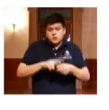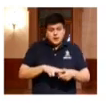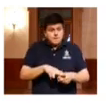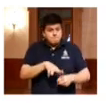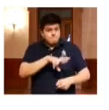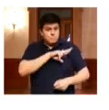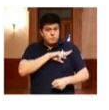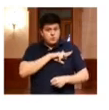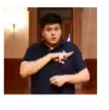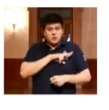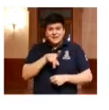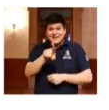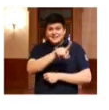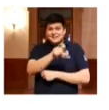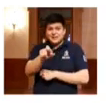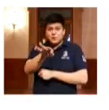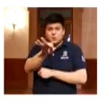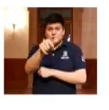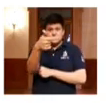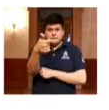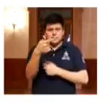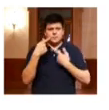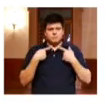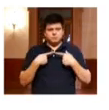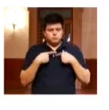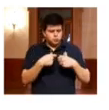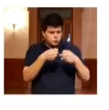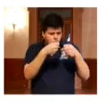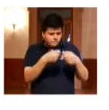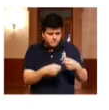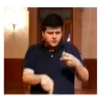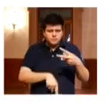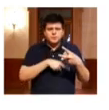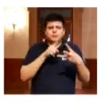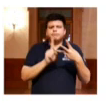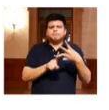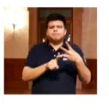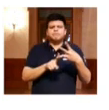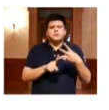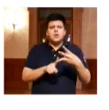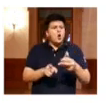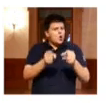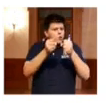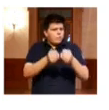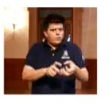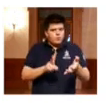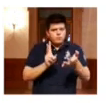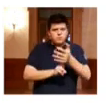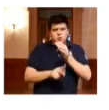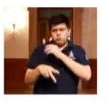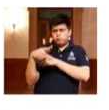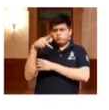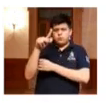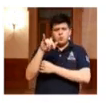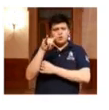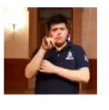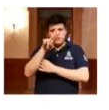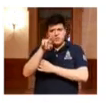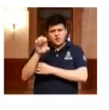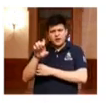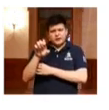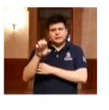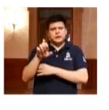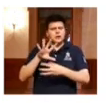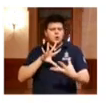privados, 147 casos, y los casos confirmados por el INDRE dan